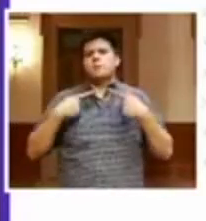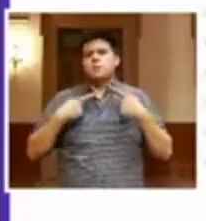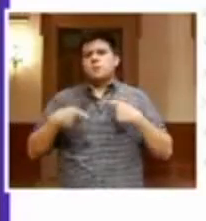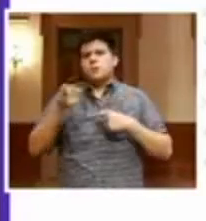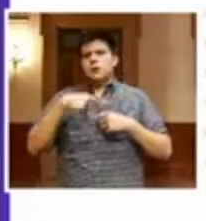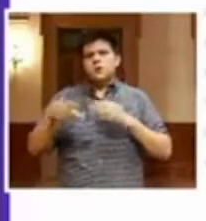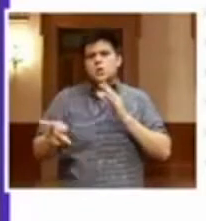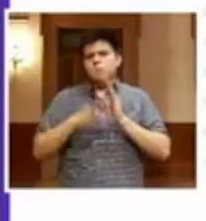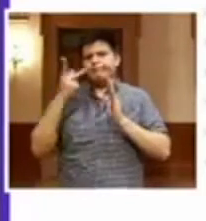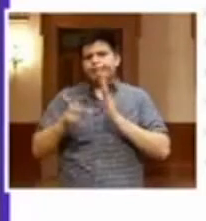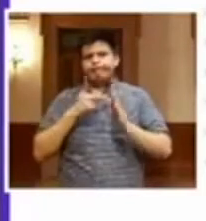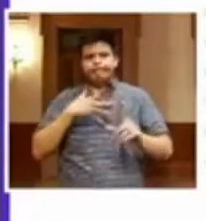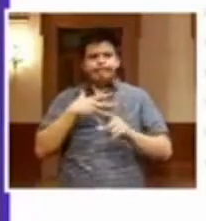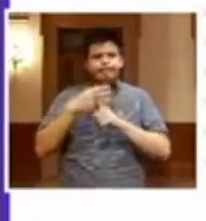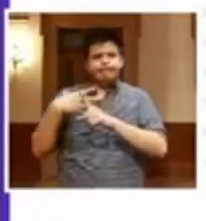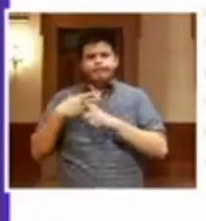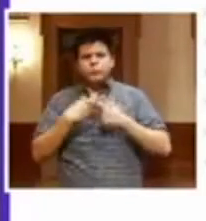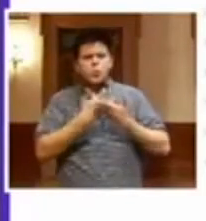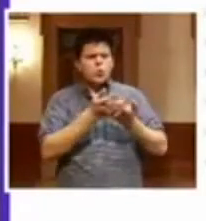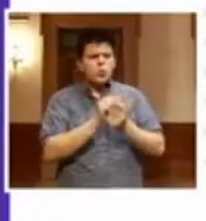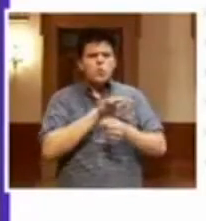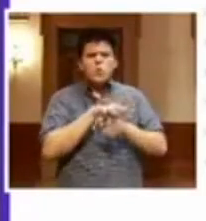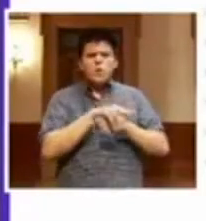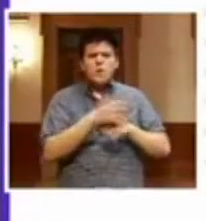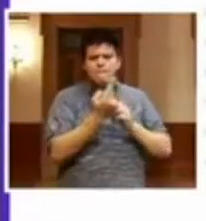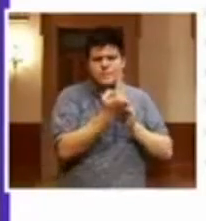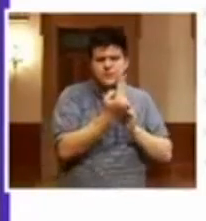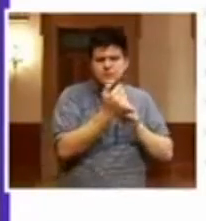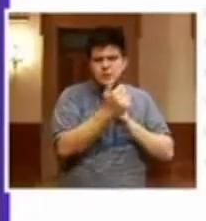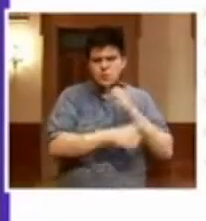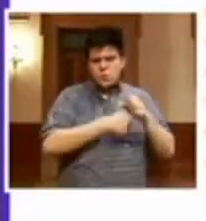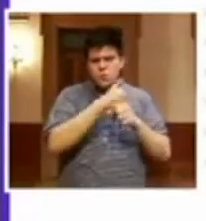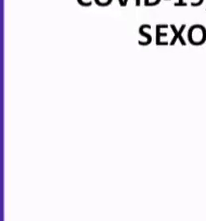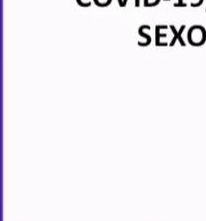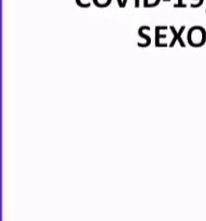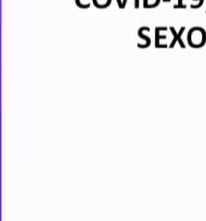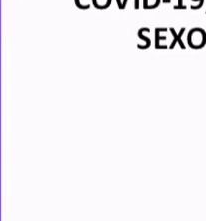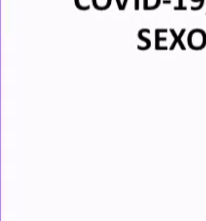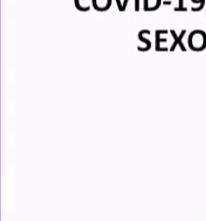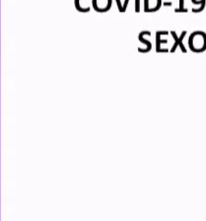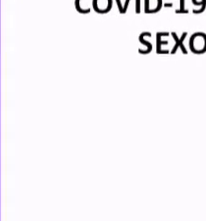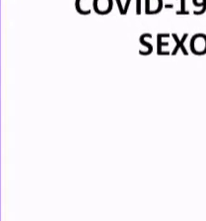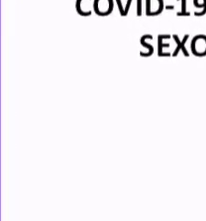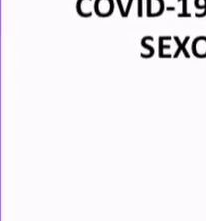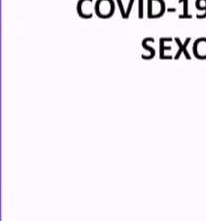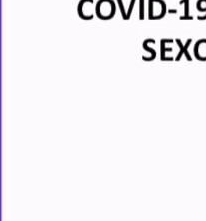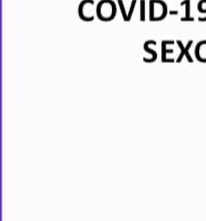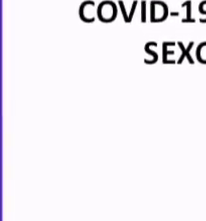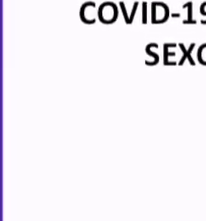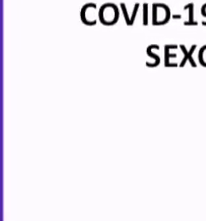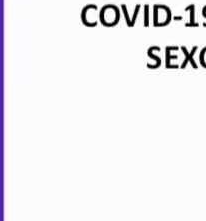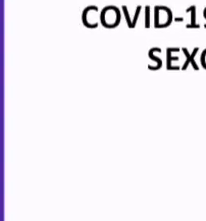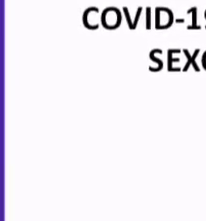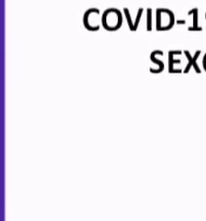se contagian es las personas de 25 a 44 años de edad. El 55% de los